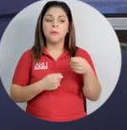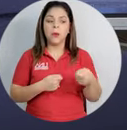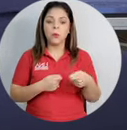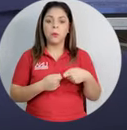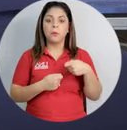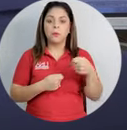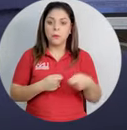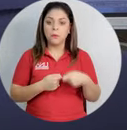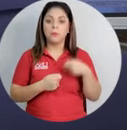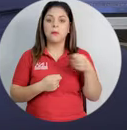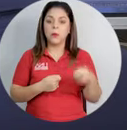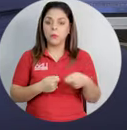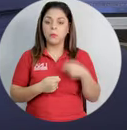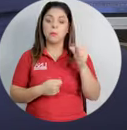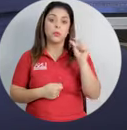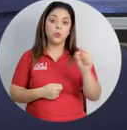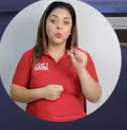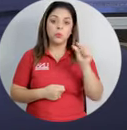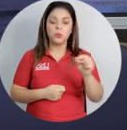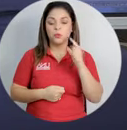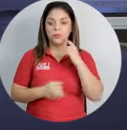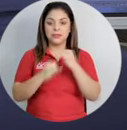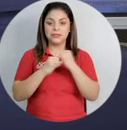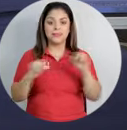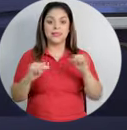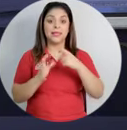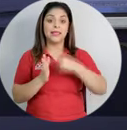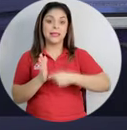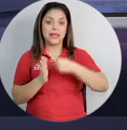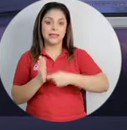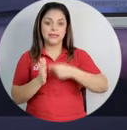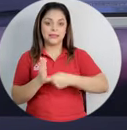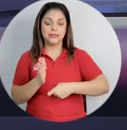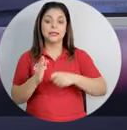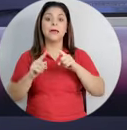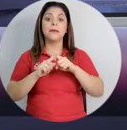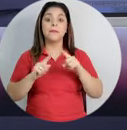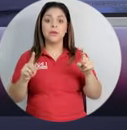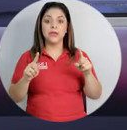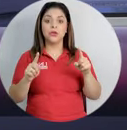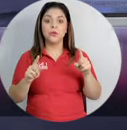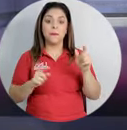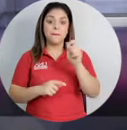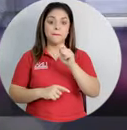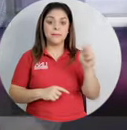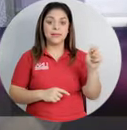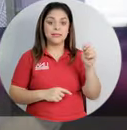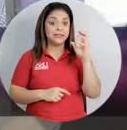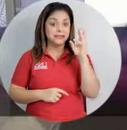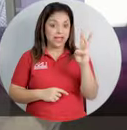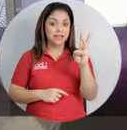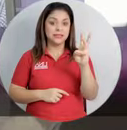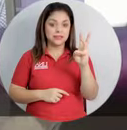poquito, porque de por sí no me están cobrando intereses. Pero ¿qué pasa cuando llega el mes 6? He venido